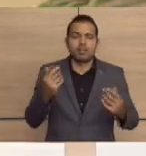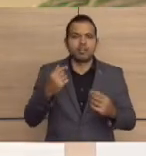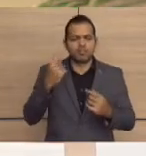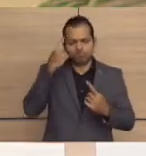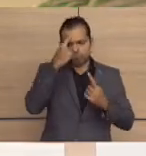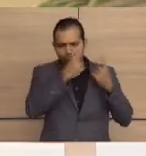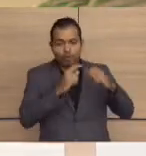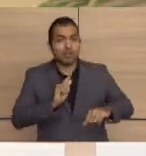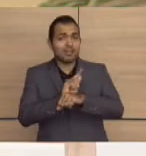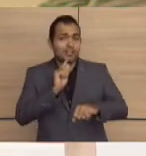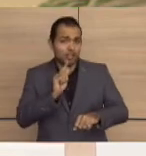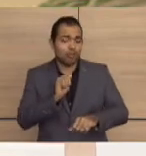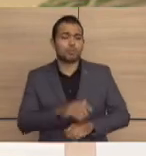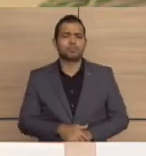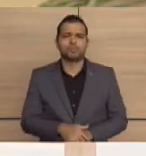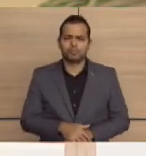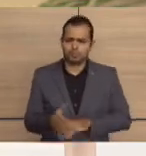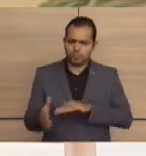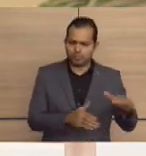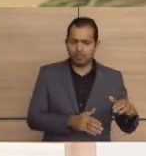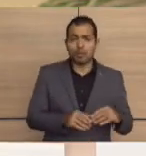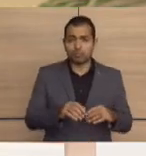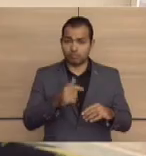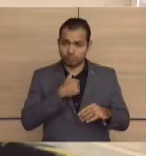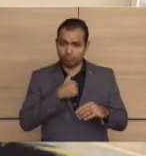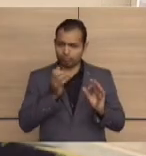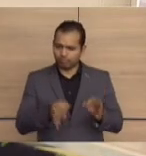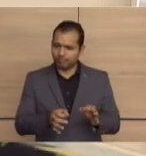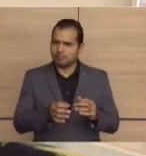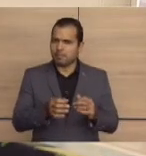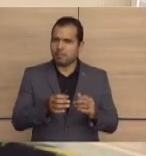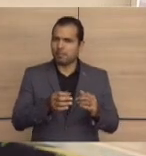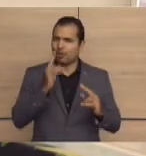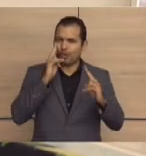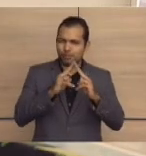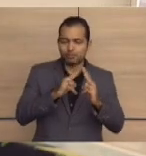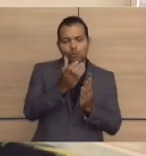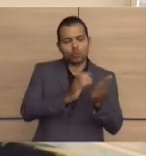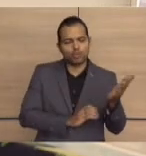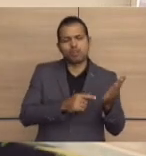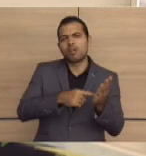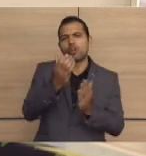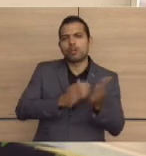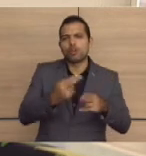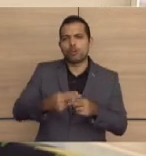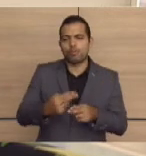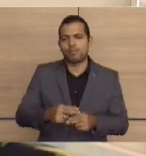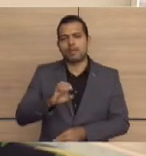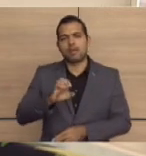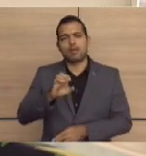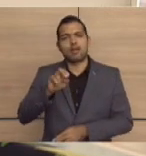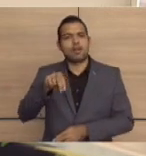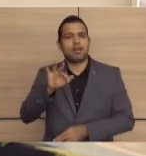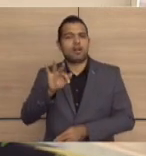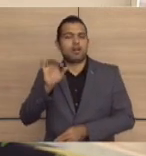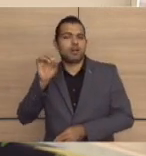etnoeducación. Etnoeducación son estrategias pedagógicas, como muy bien saben, estrategias pedagógicas adaptadas a